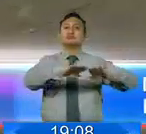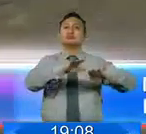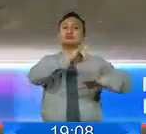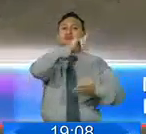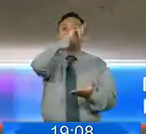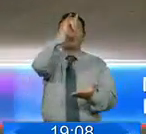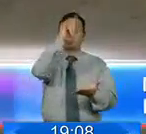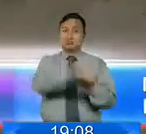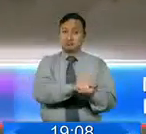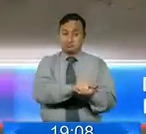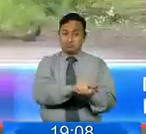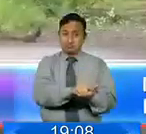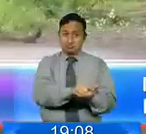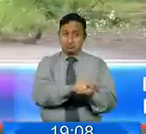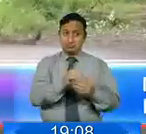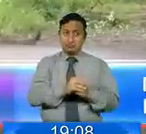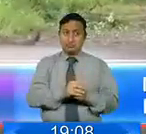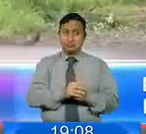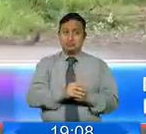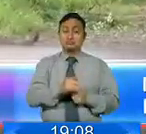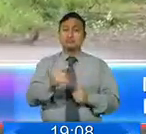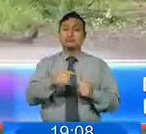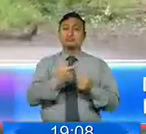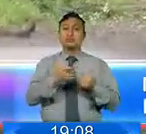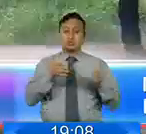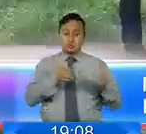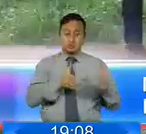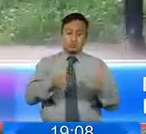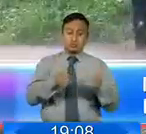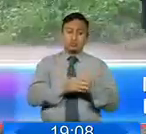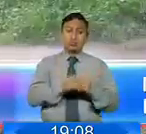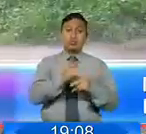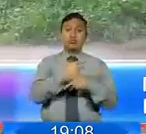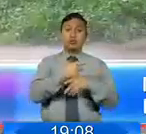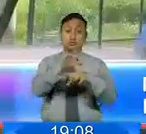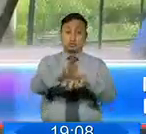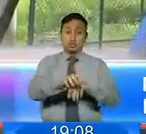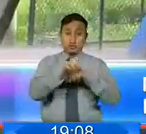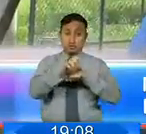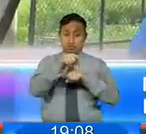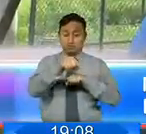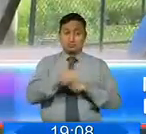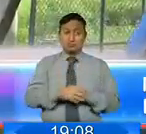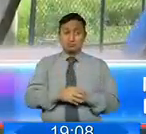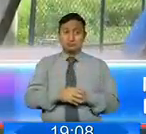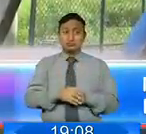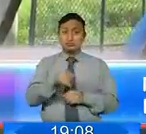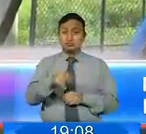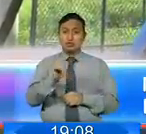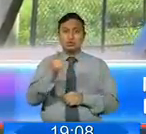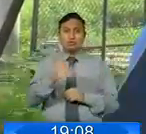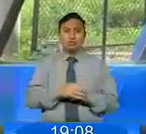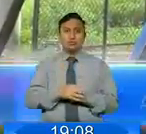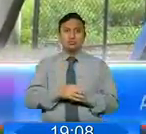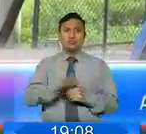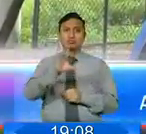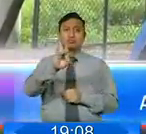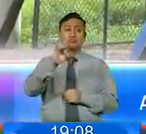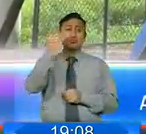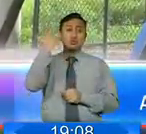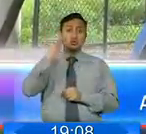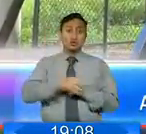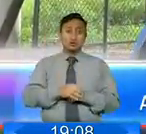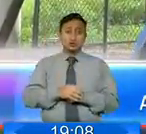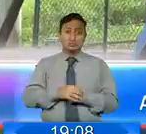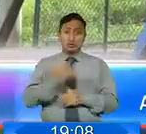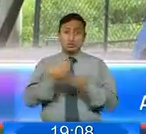pista clandestina se aseguró se trataba de un camino para sacar productos agrícolas y esa vía no más Solamente lo que tiene son 8 días no más